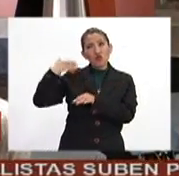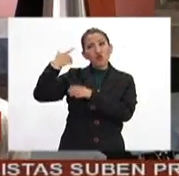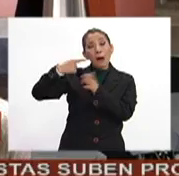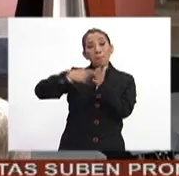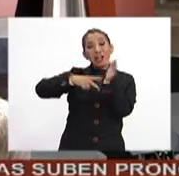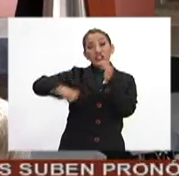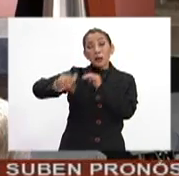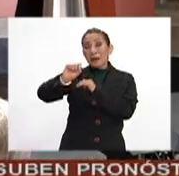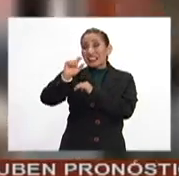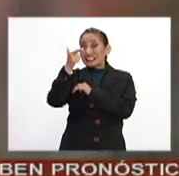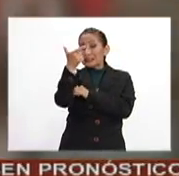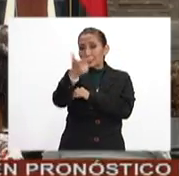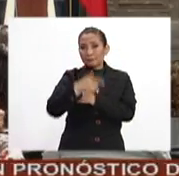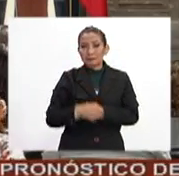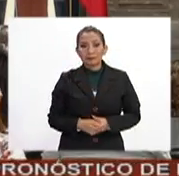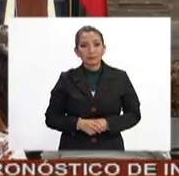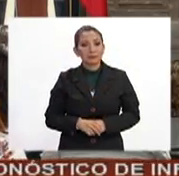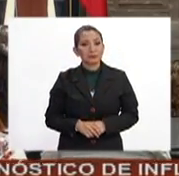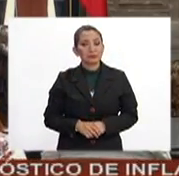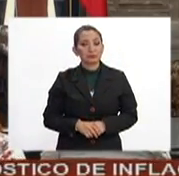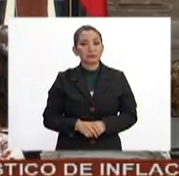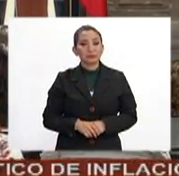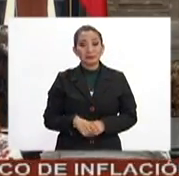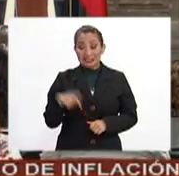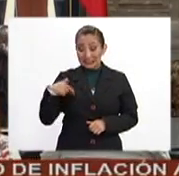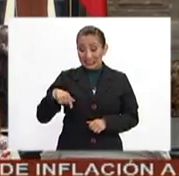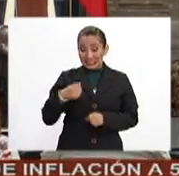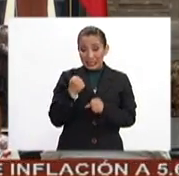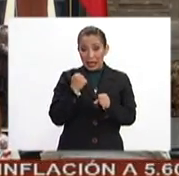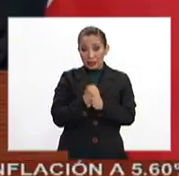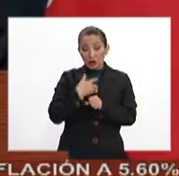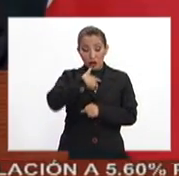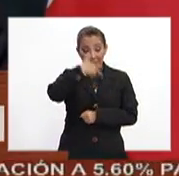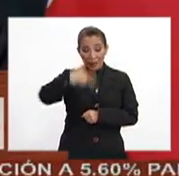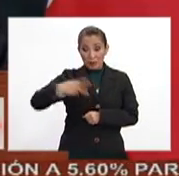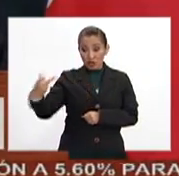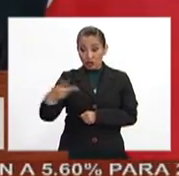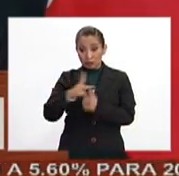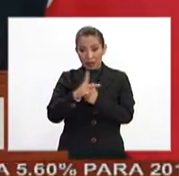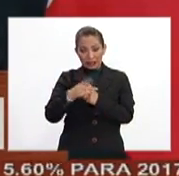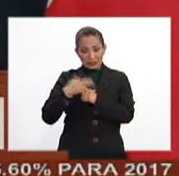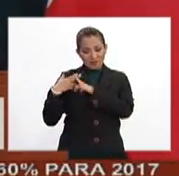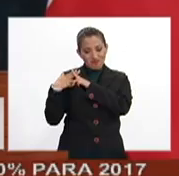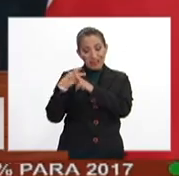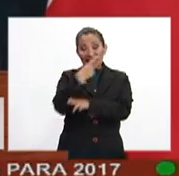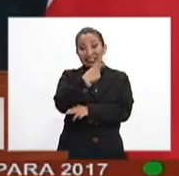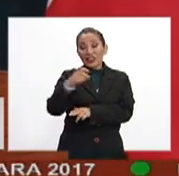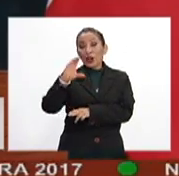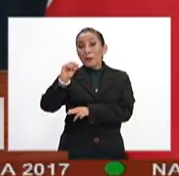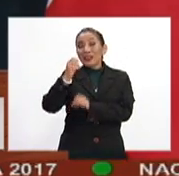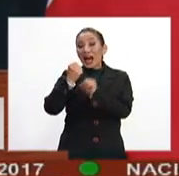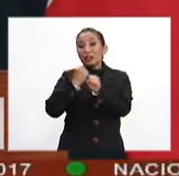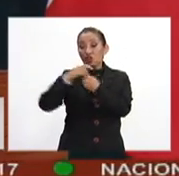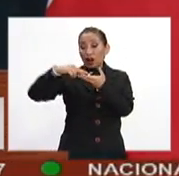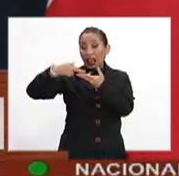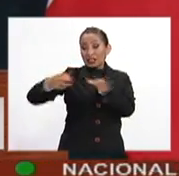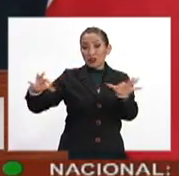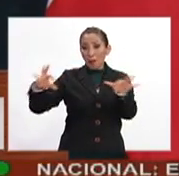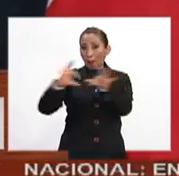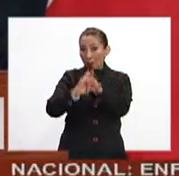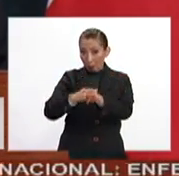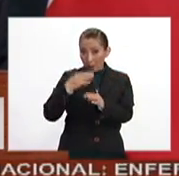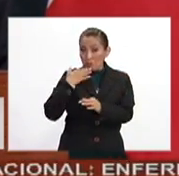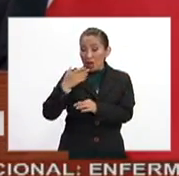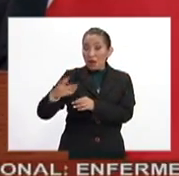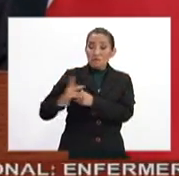a 1827. En este año, México y Dinamarca están celebrando 190 años de relaciones